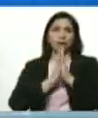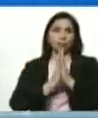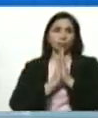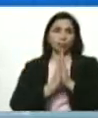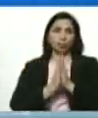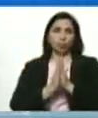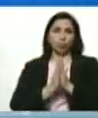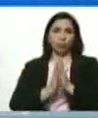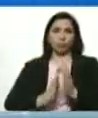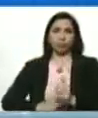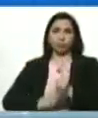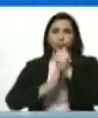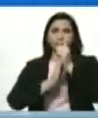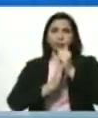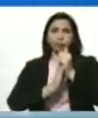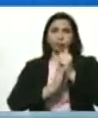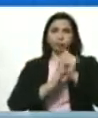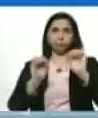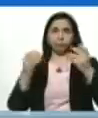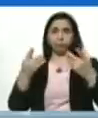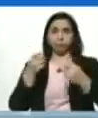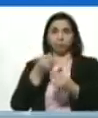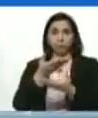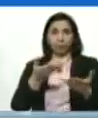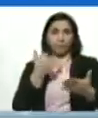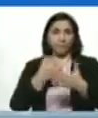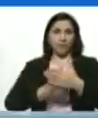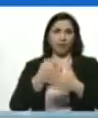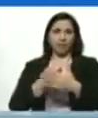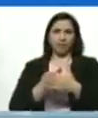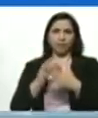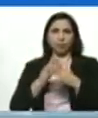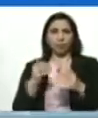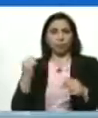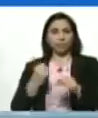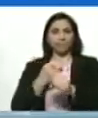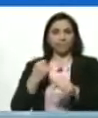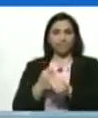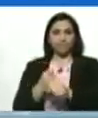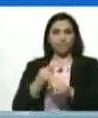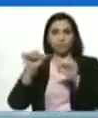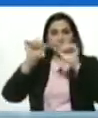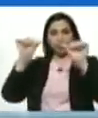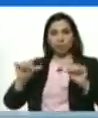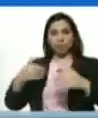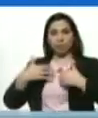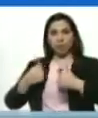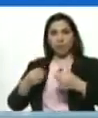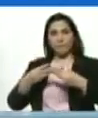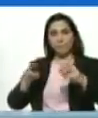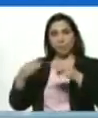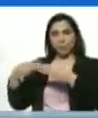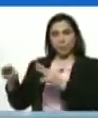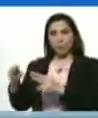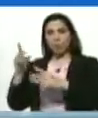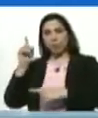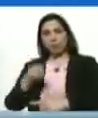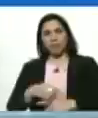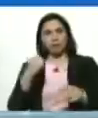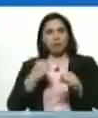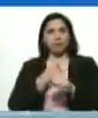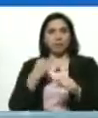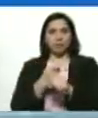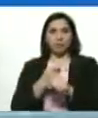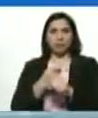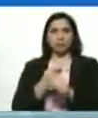héroes anónimos de esta batalla a todos los trabajadores del sistema de salud pública a todos los trabajadores